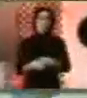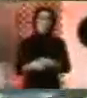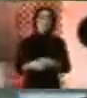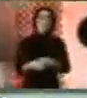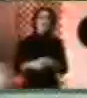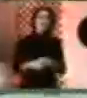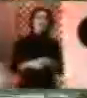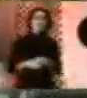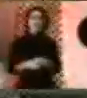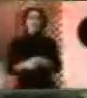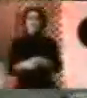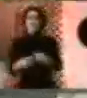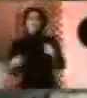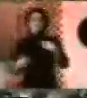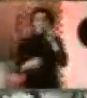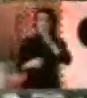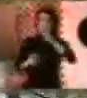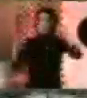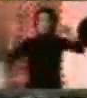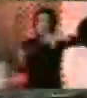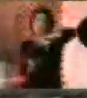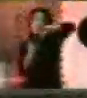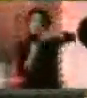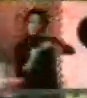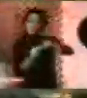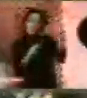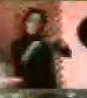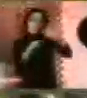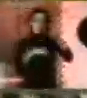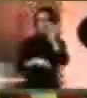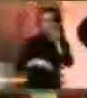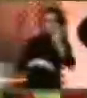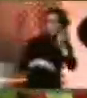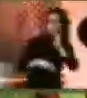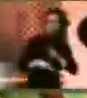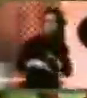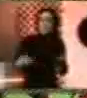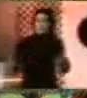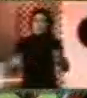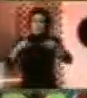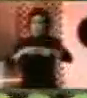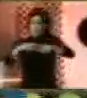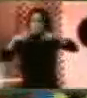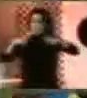total. Lo veo en los telediarios, que políticos corruptos cada vez tenemos